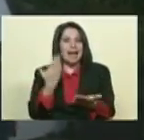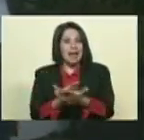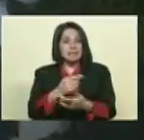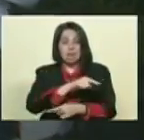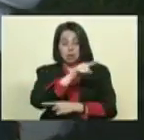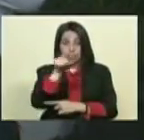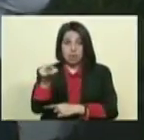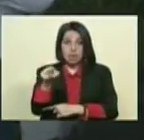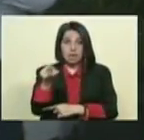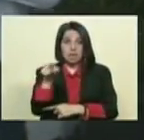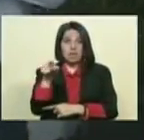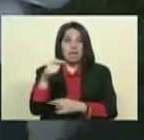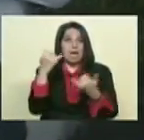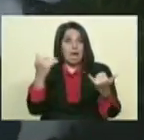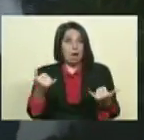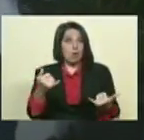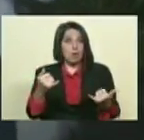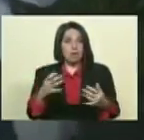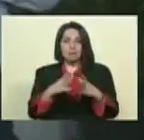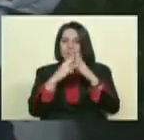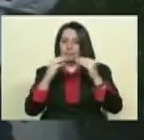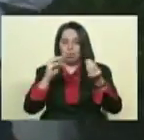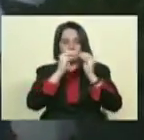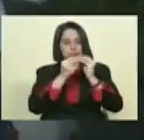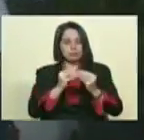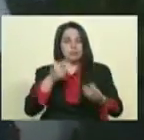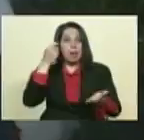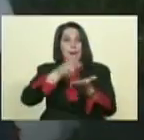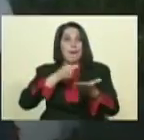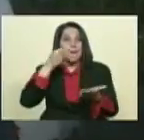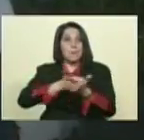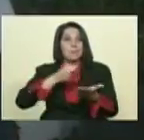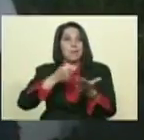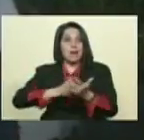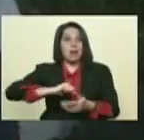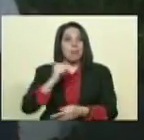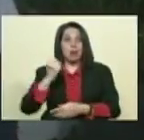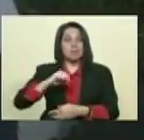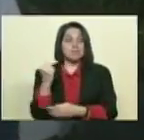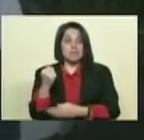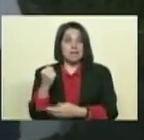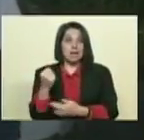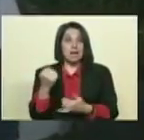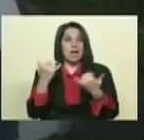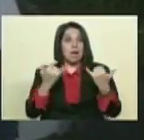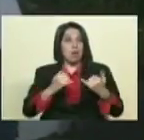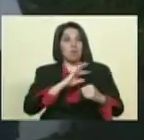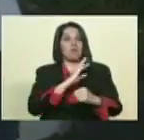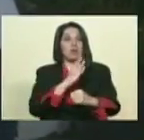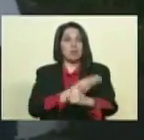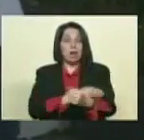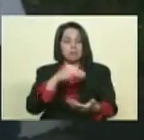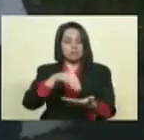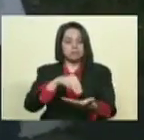gracias a usted hemos homologado todos los salarios de la Policía Regional y vamos a fortalecer